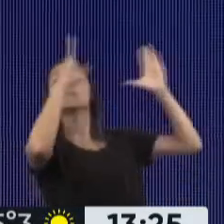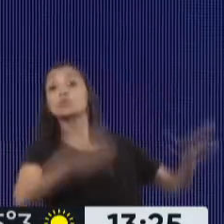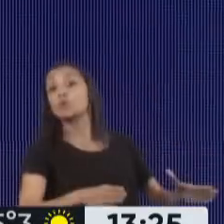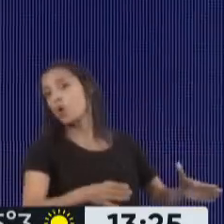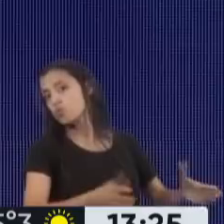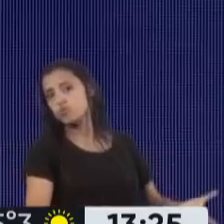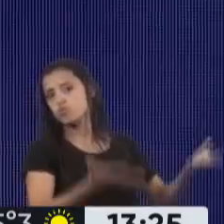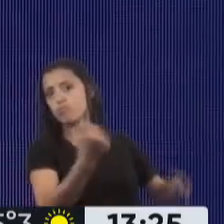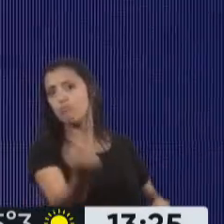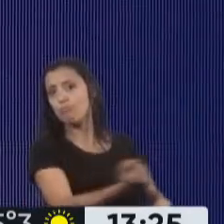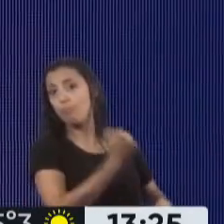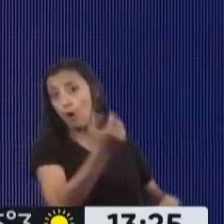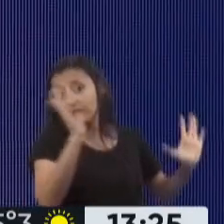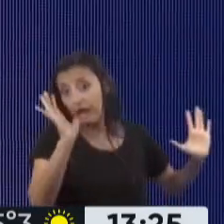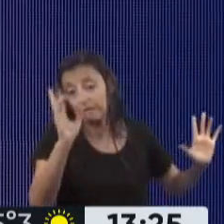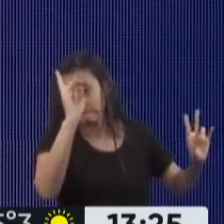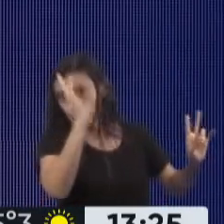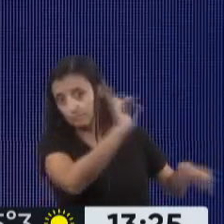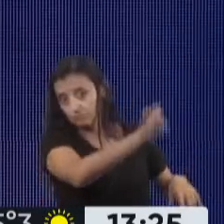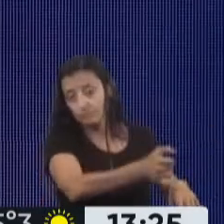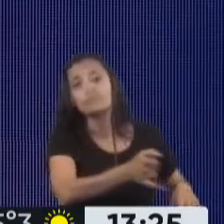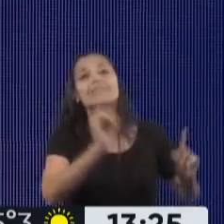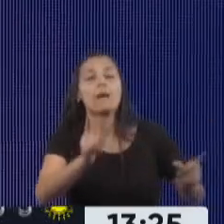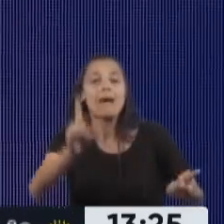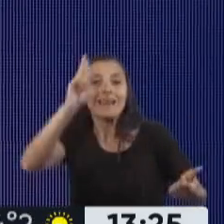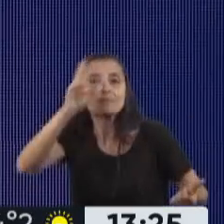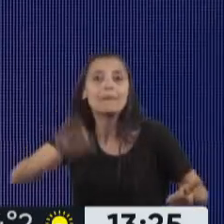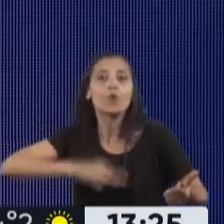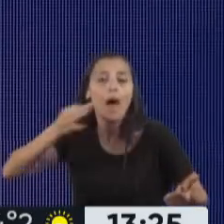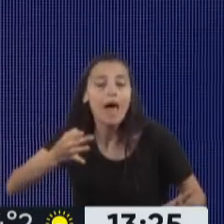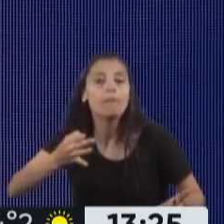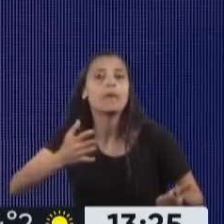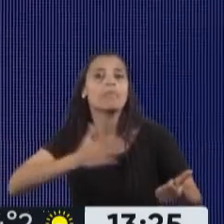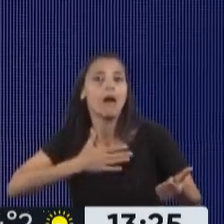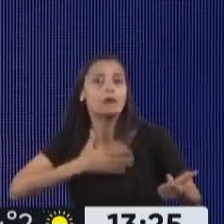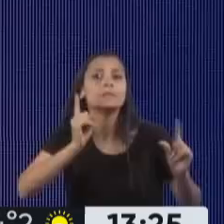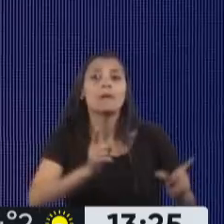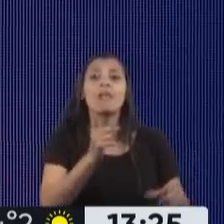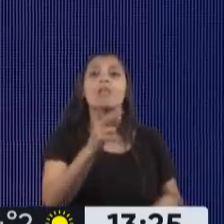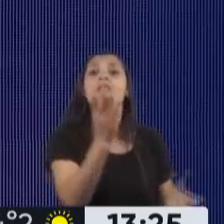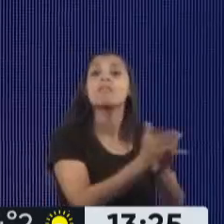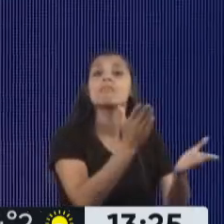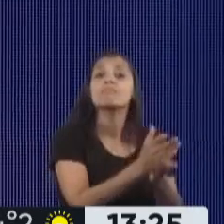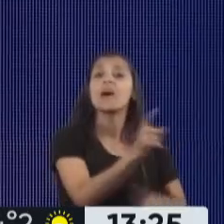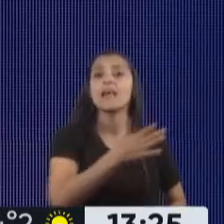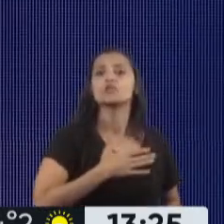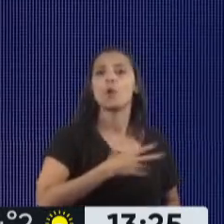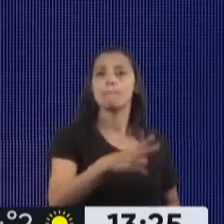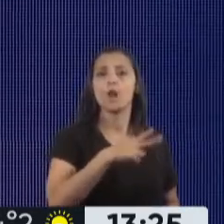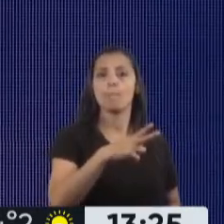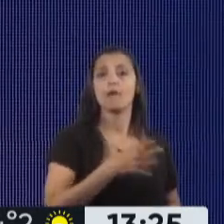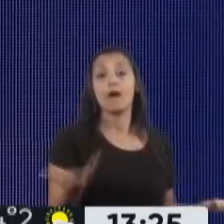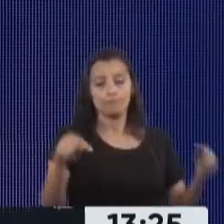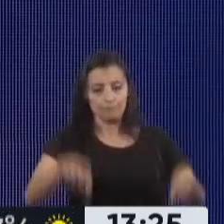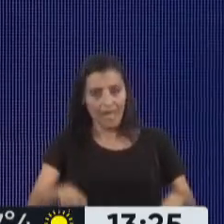importantes, digo, junto al respeto a la vida y a la libertad, es el derecho de propiedad. No por nada, las sesiones de